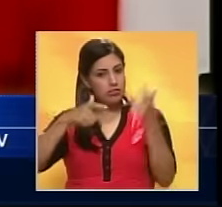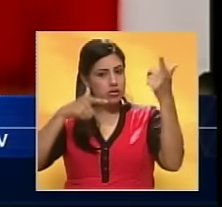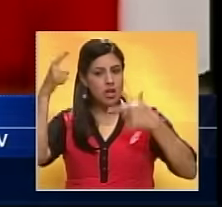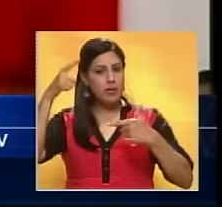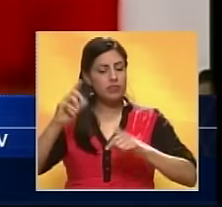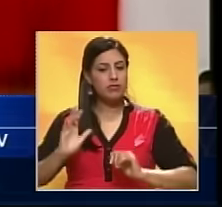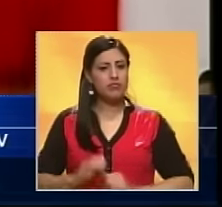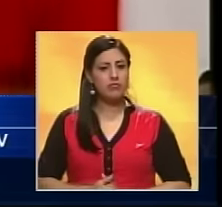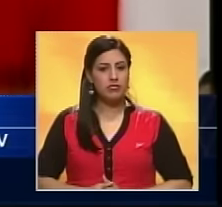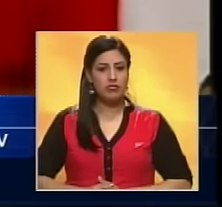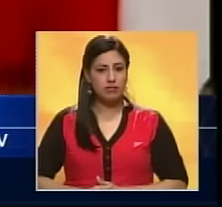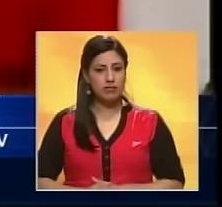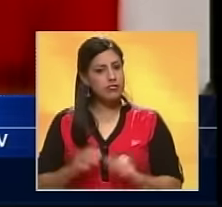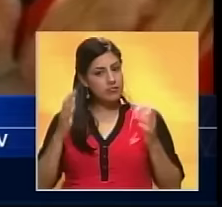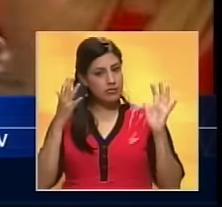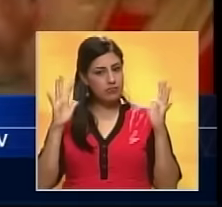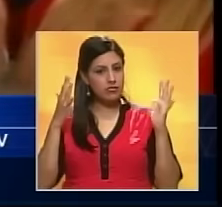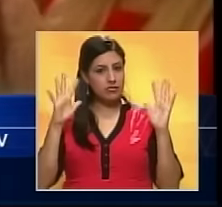Hugo Chávez.